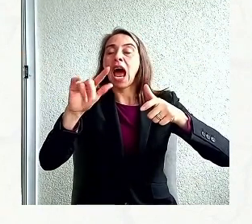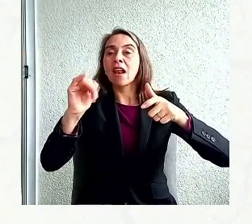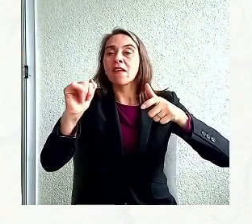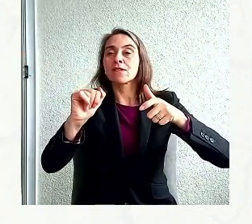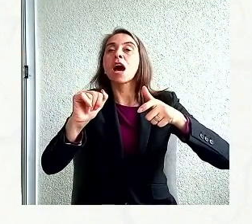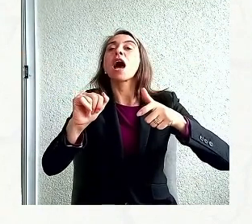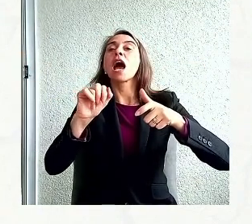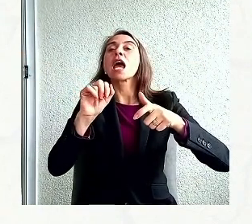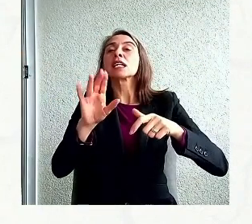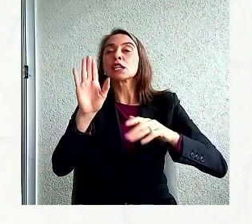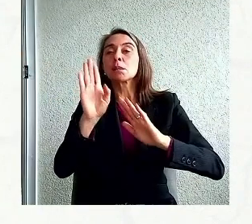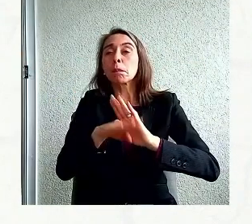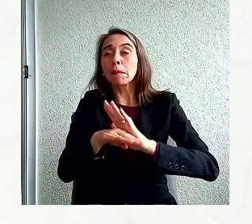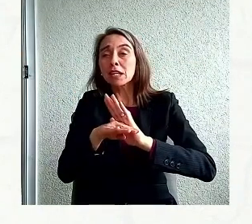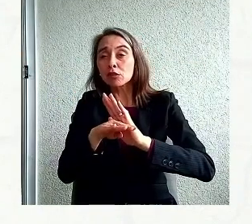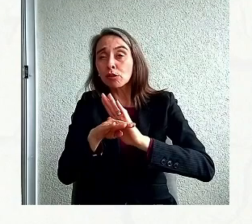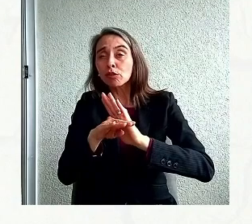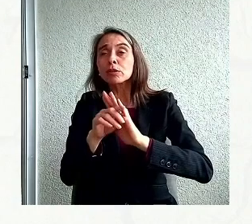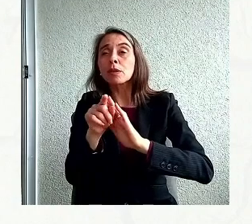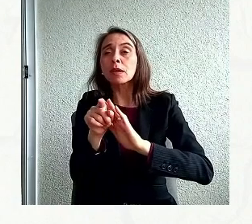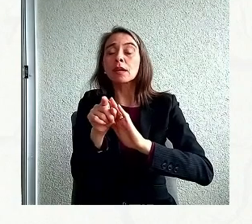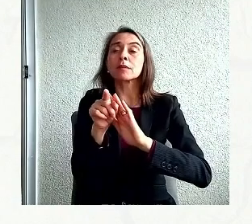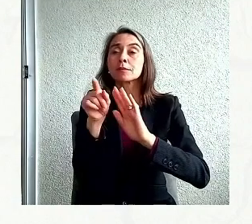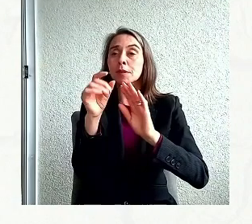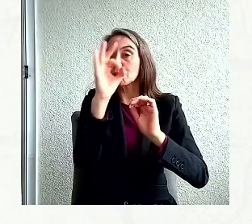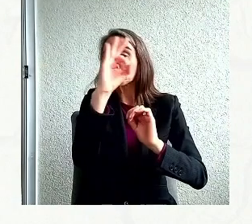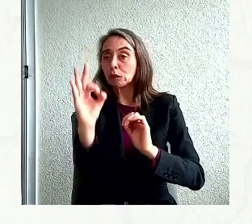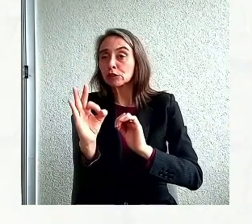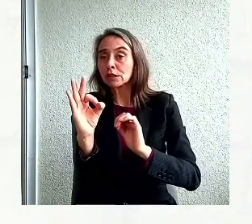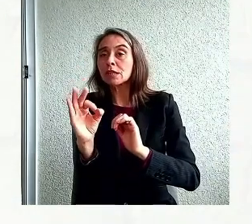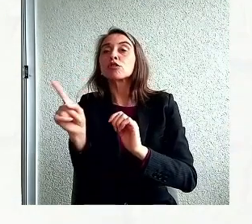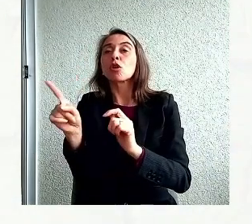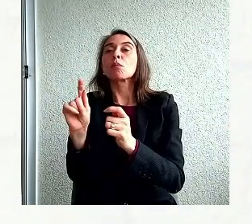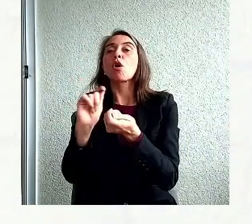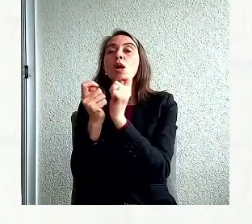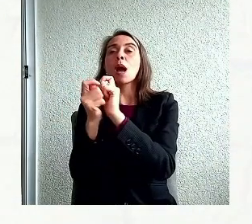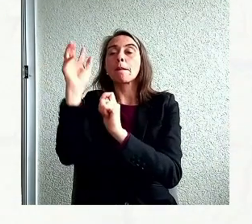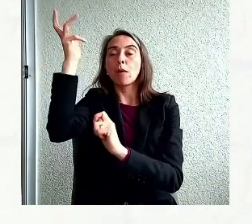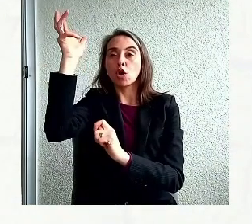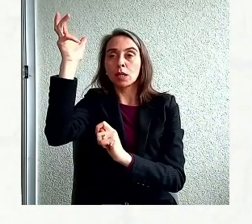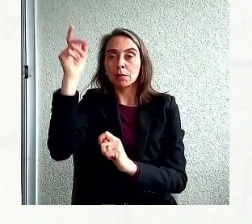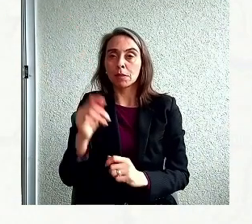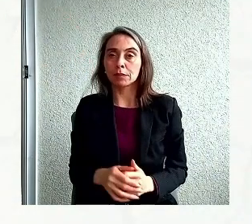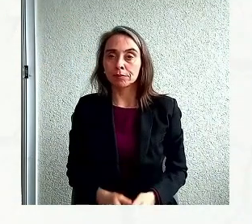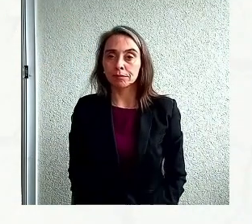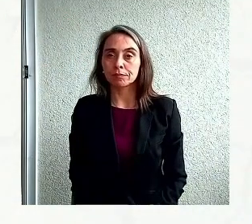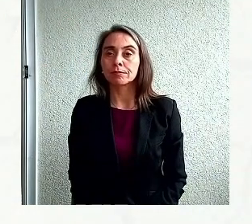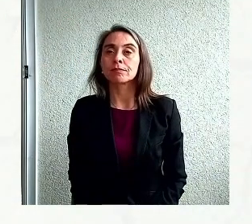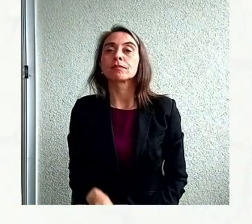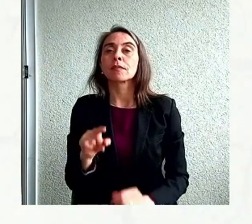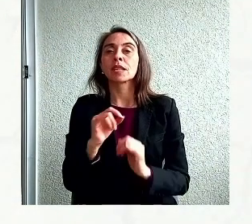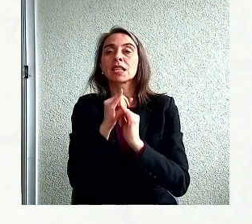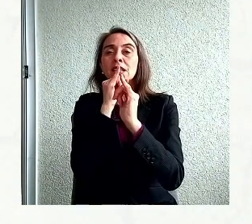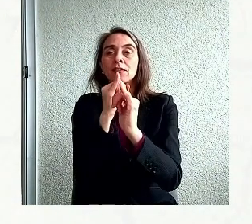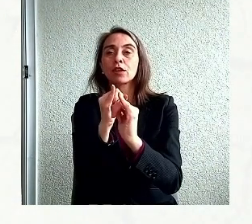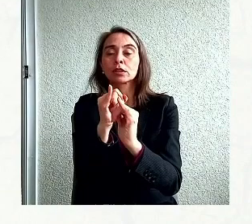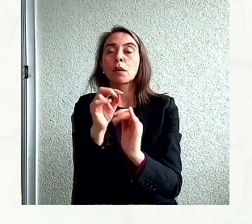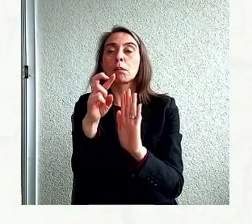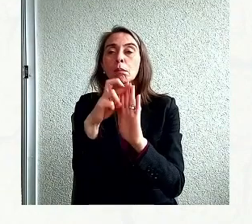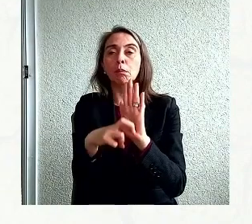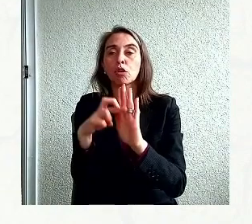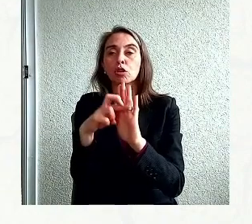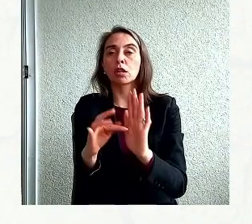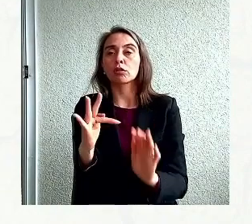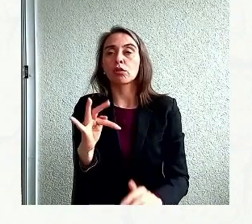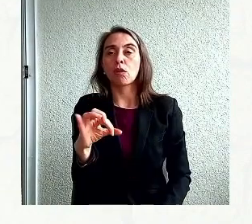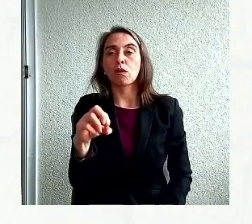proyecto FONDEF que está en este minuto en realización. Es un sistema integrado de monitoreo y modelo hidrológico químico, justamente para